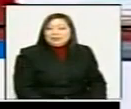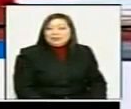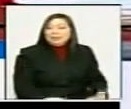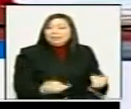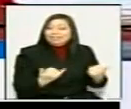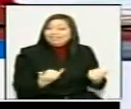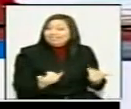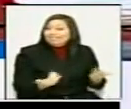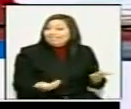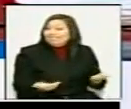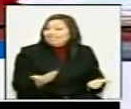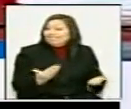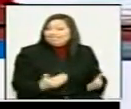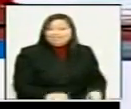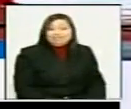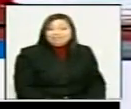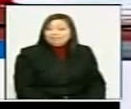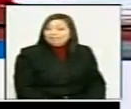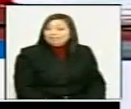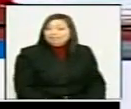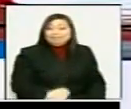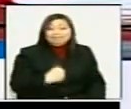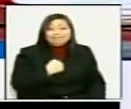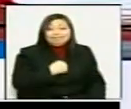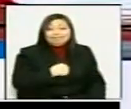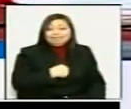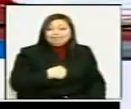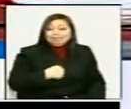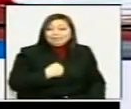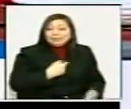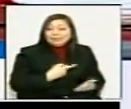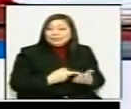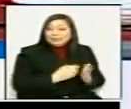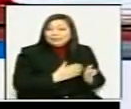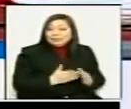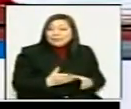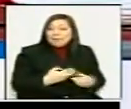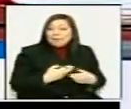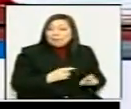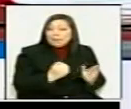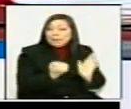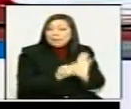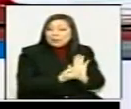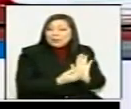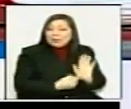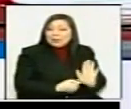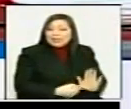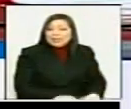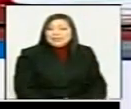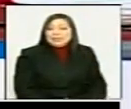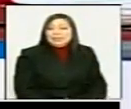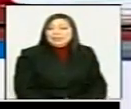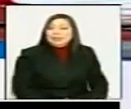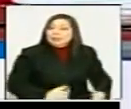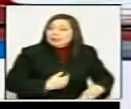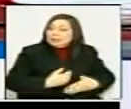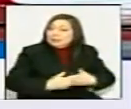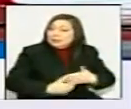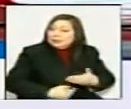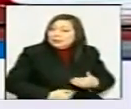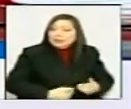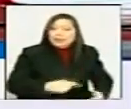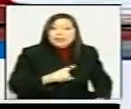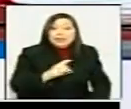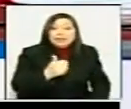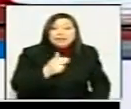Es un mérito, en tanto las propias publicaciones que están siguiendo el caso de Lava